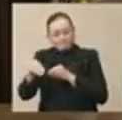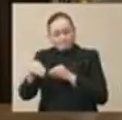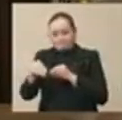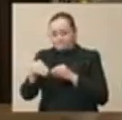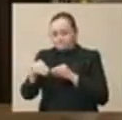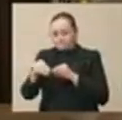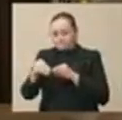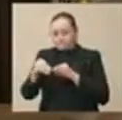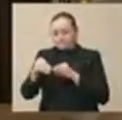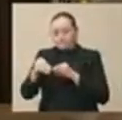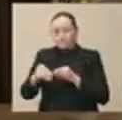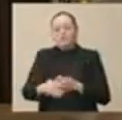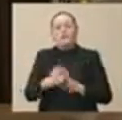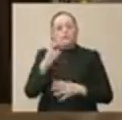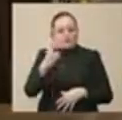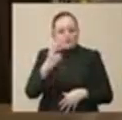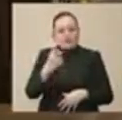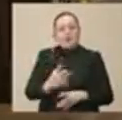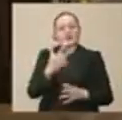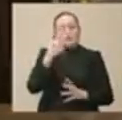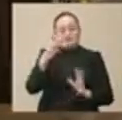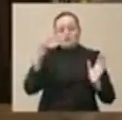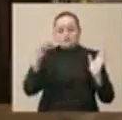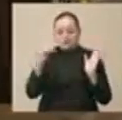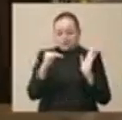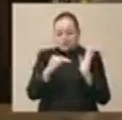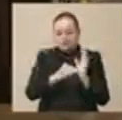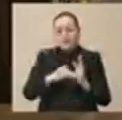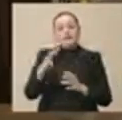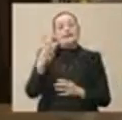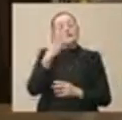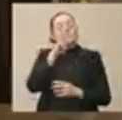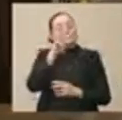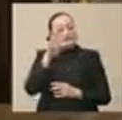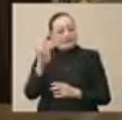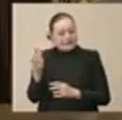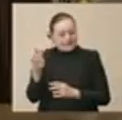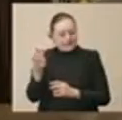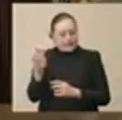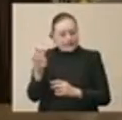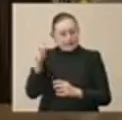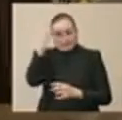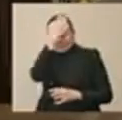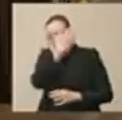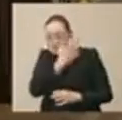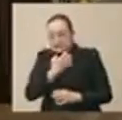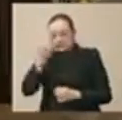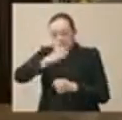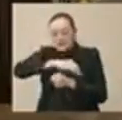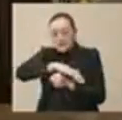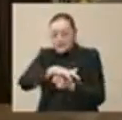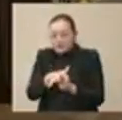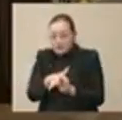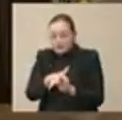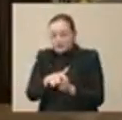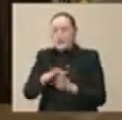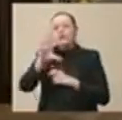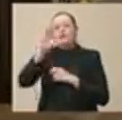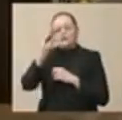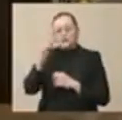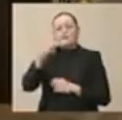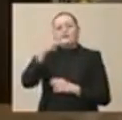cadenas de contagio ejemplo de esto lo constituye que de las 8 mil 305 pruebas que se han realizado